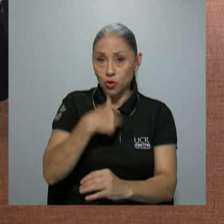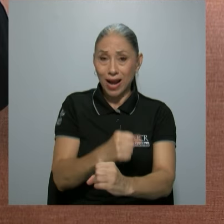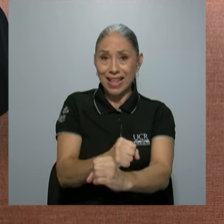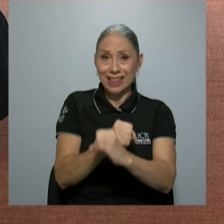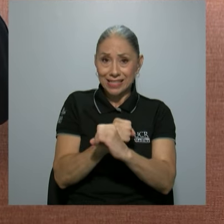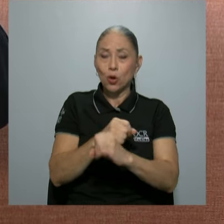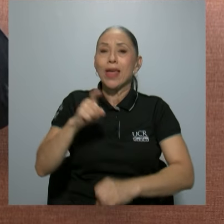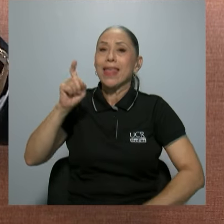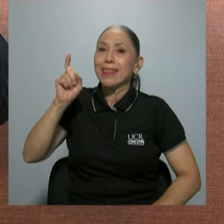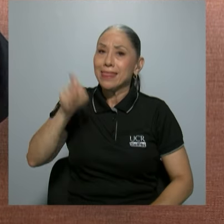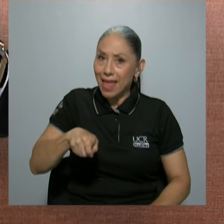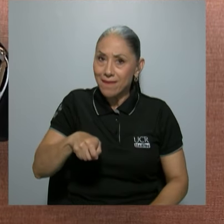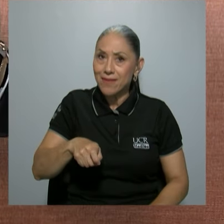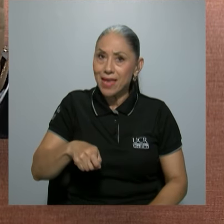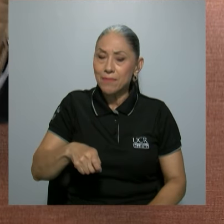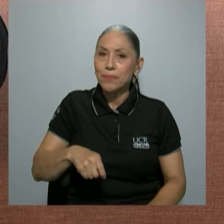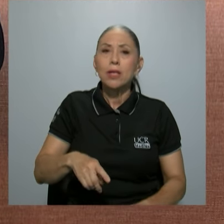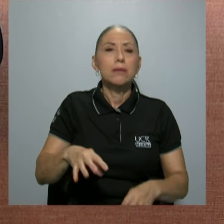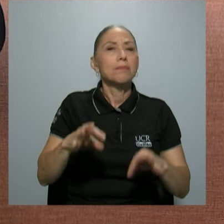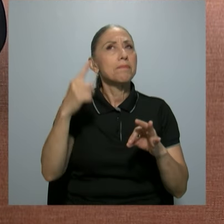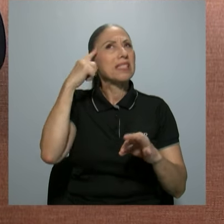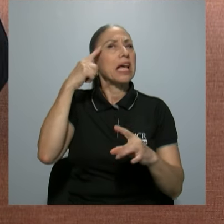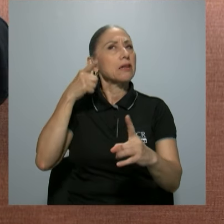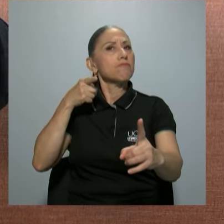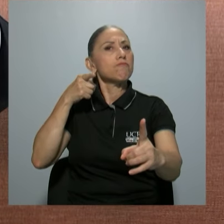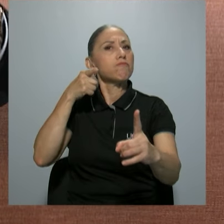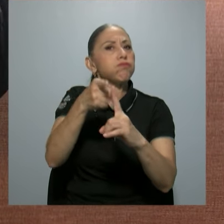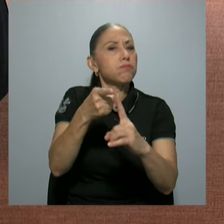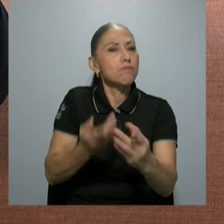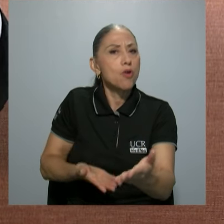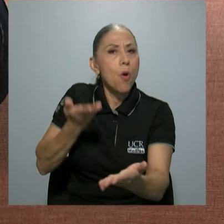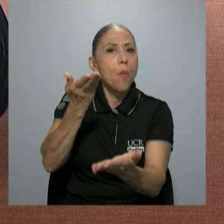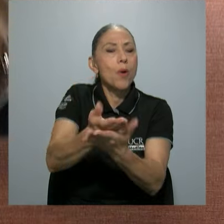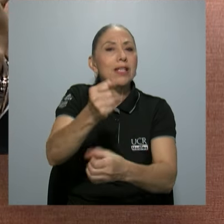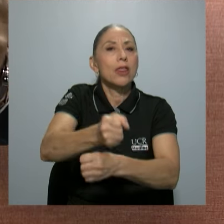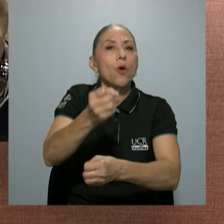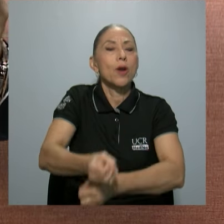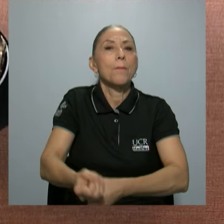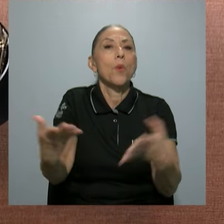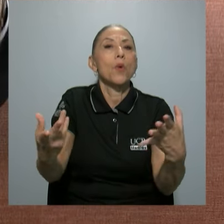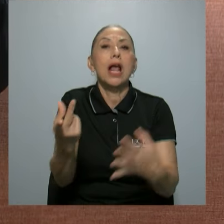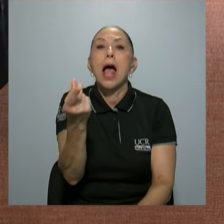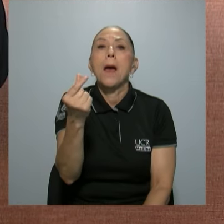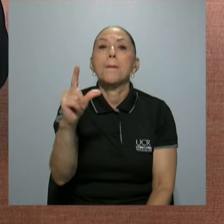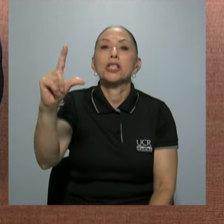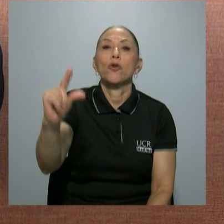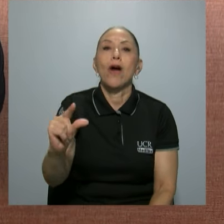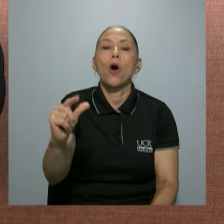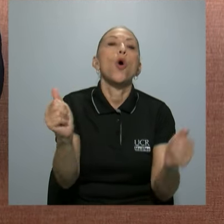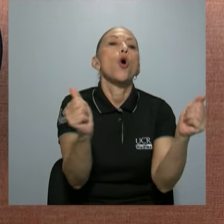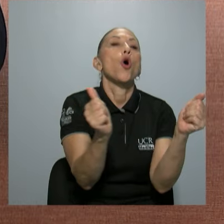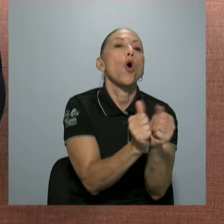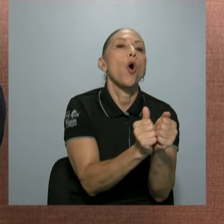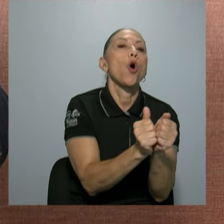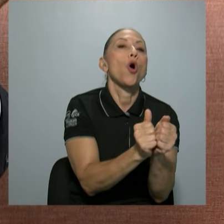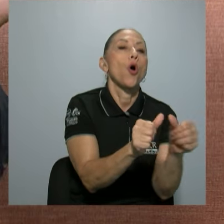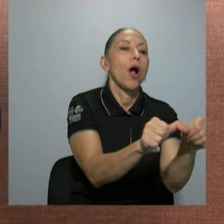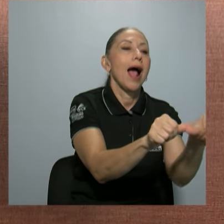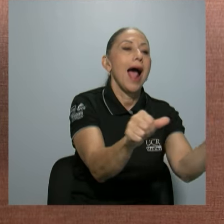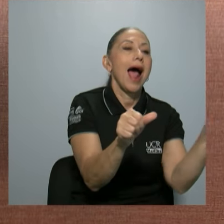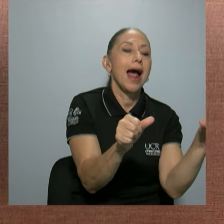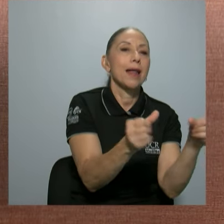ambiciosa propuesta de obra pública, pero a un precio bajo y por alianzas público-privadas para que sean ágiles y se